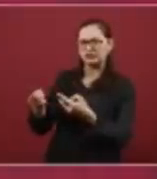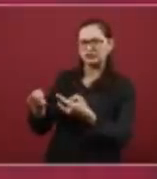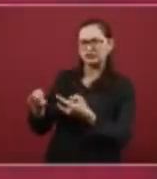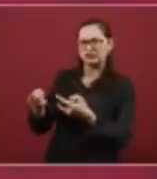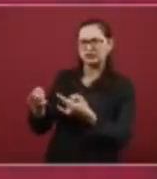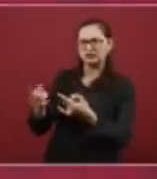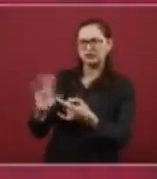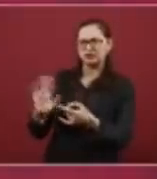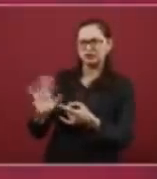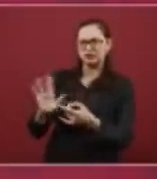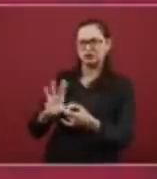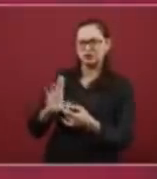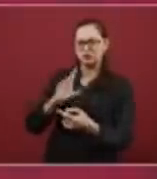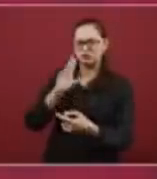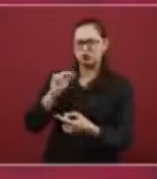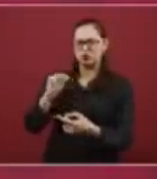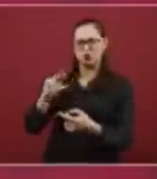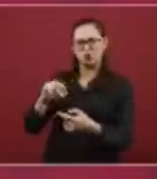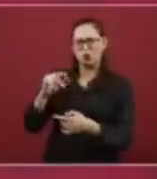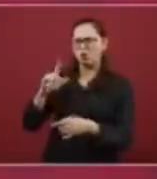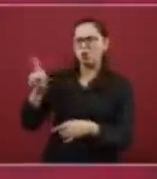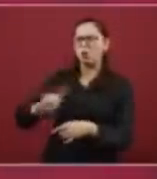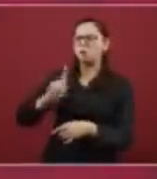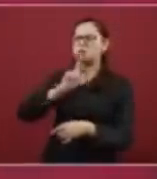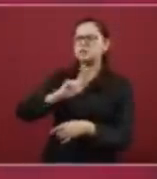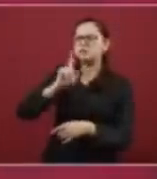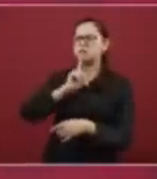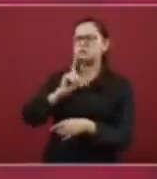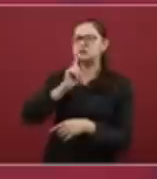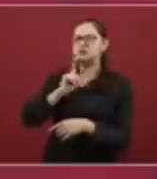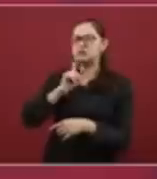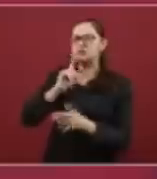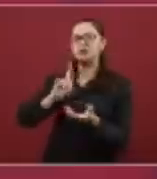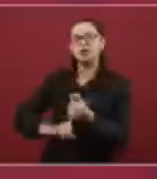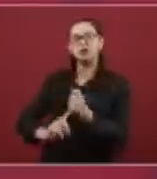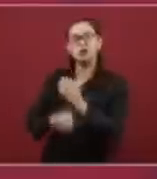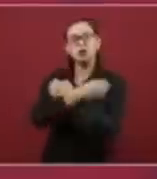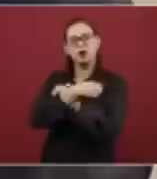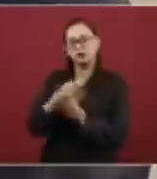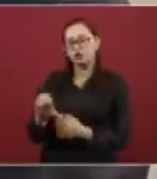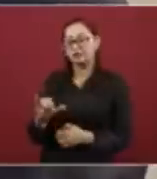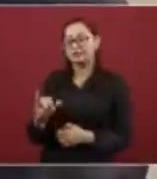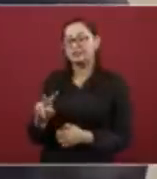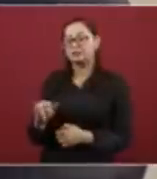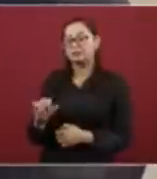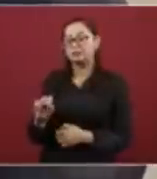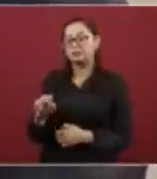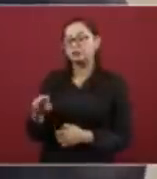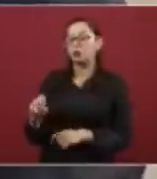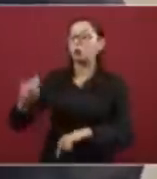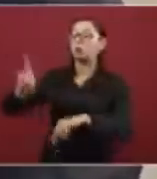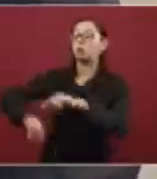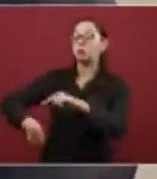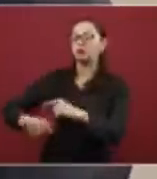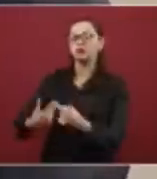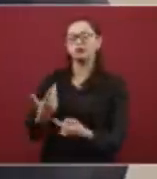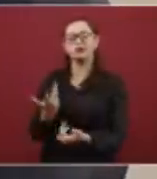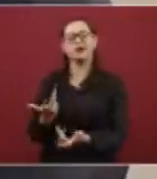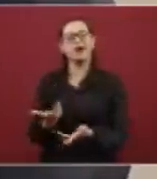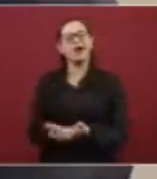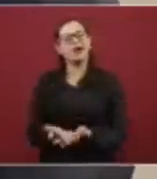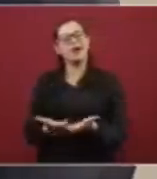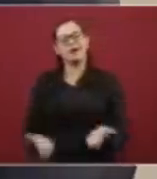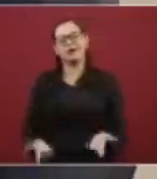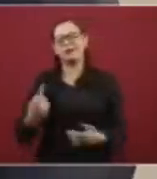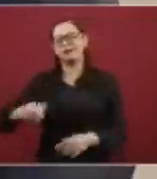en la impartición de la educación. Entonces, nosotros no, nosotros sí nos importa